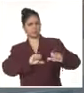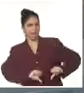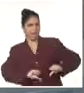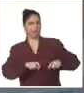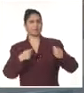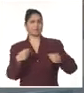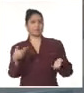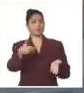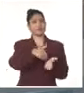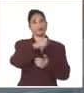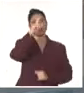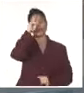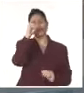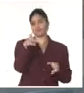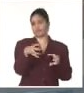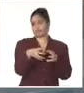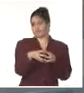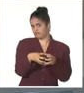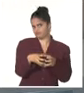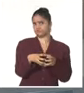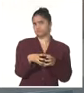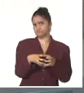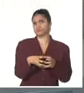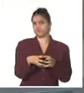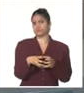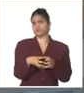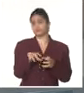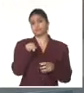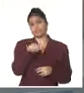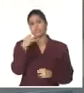en su hospital, pues a buscar